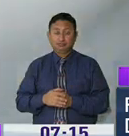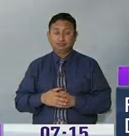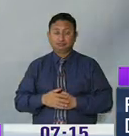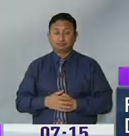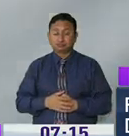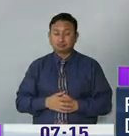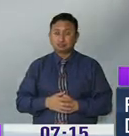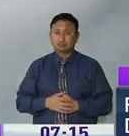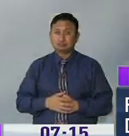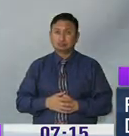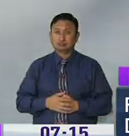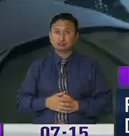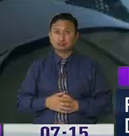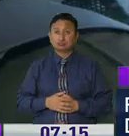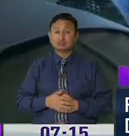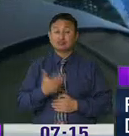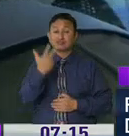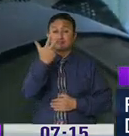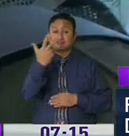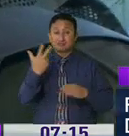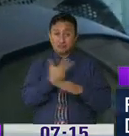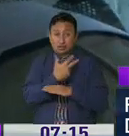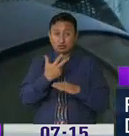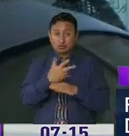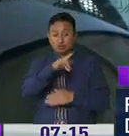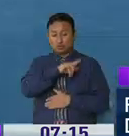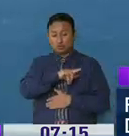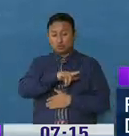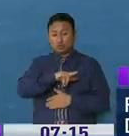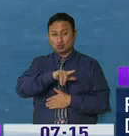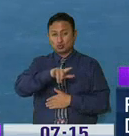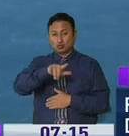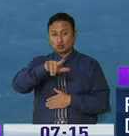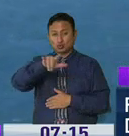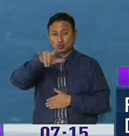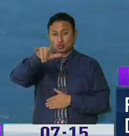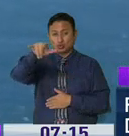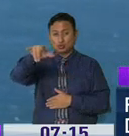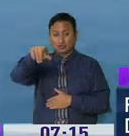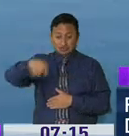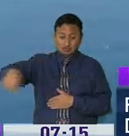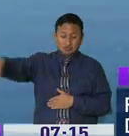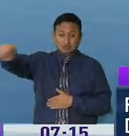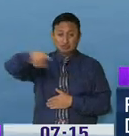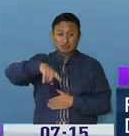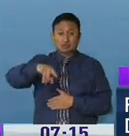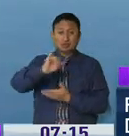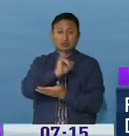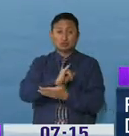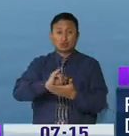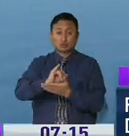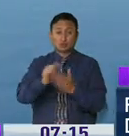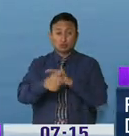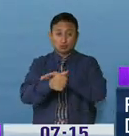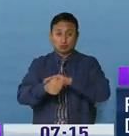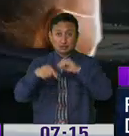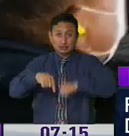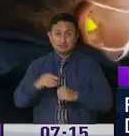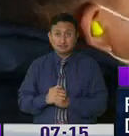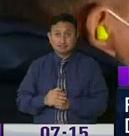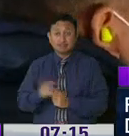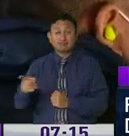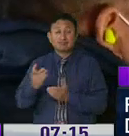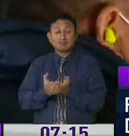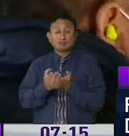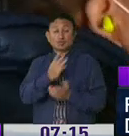Son 3 horas de vuelo hasta la zona económica exclusiva insular. Allí la Fuerza Naval efectúa